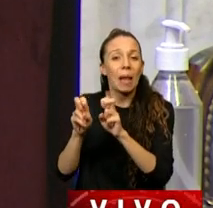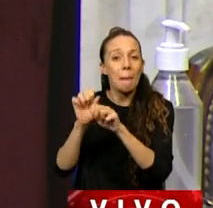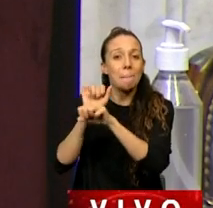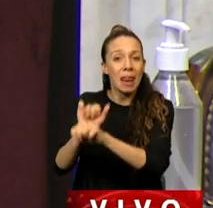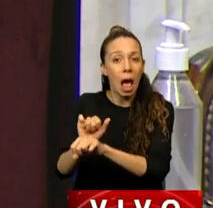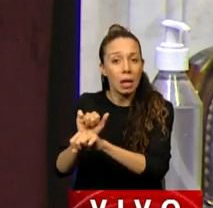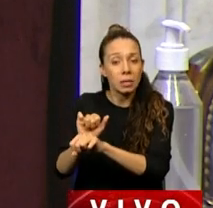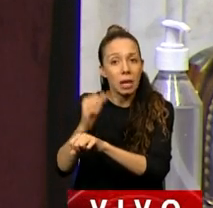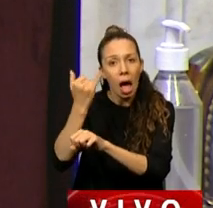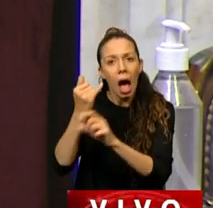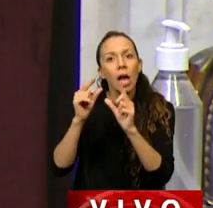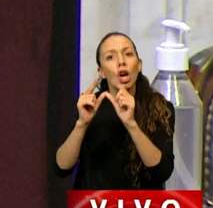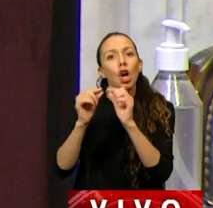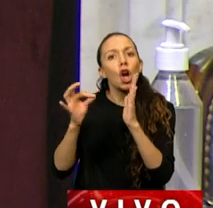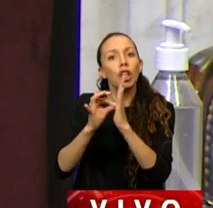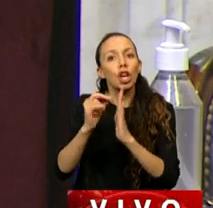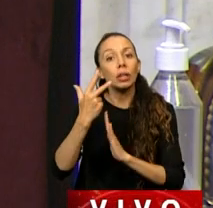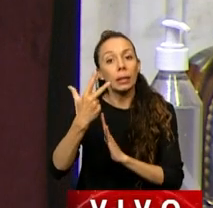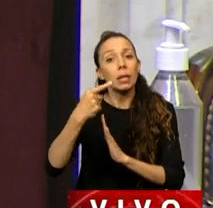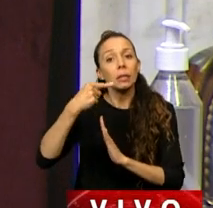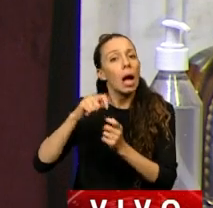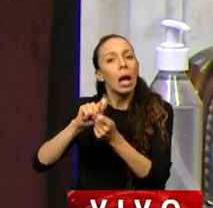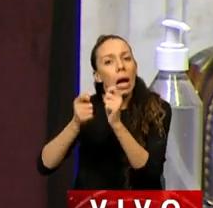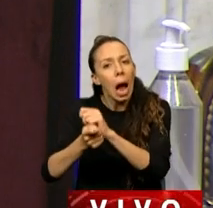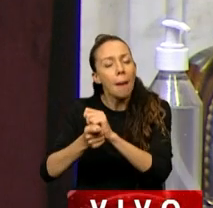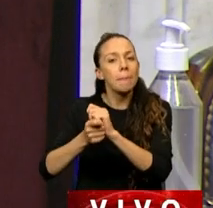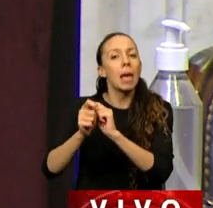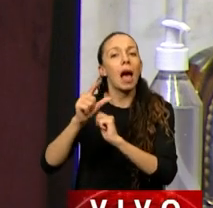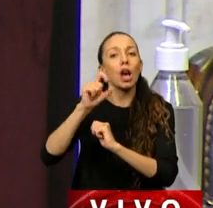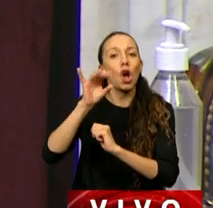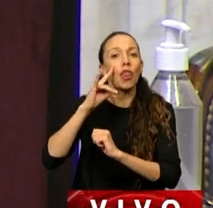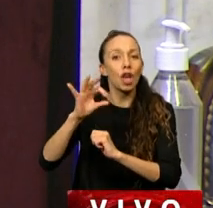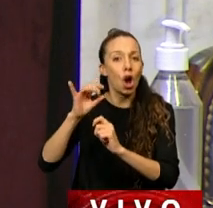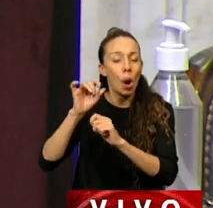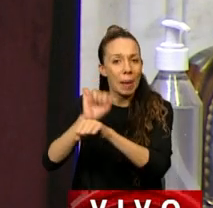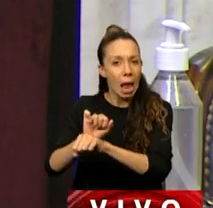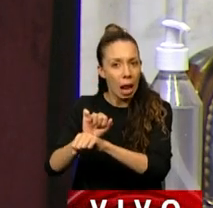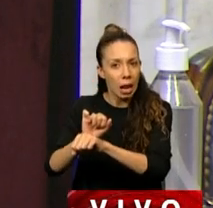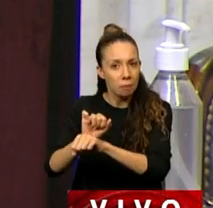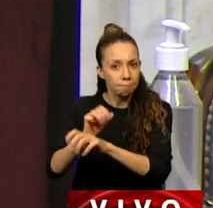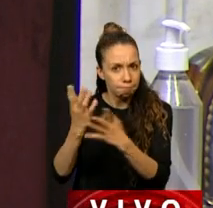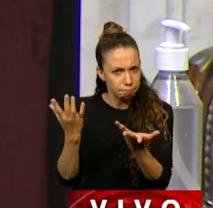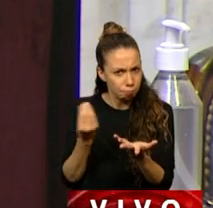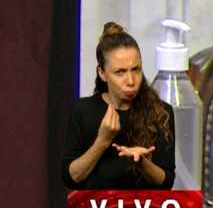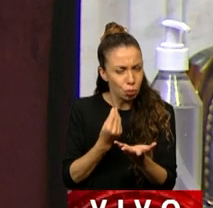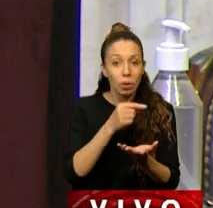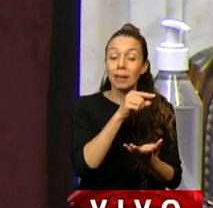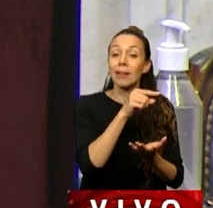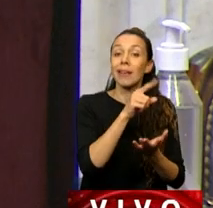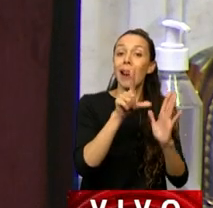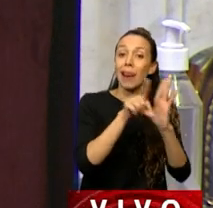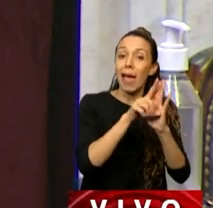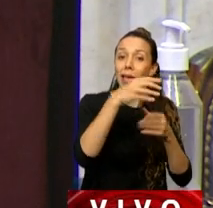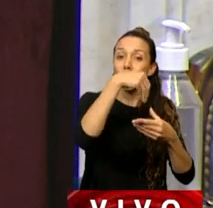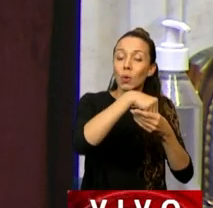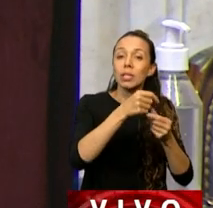tercero, modifica la ley penal, planteando que los cultivos que están incluidos en esta ley, pero